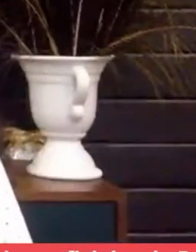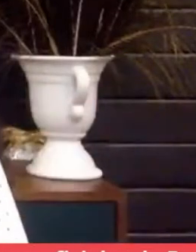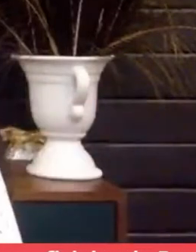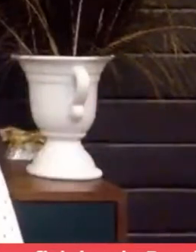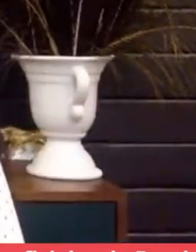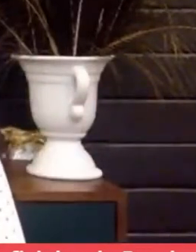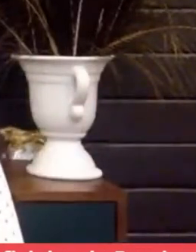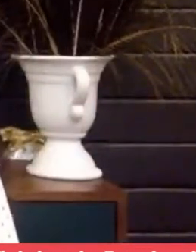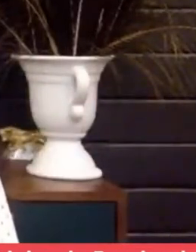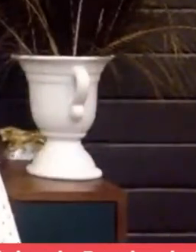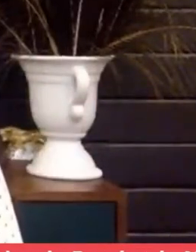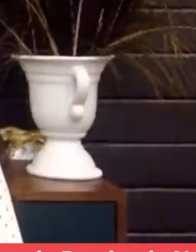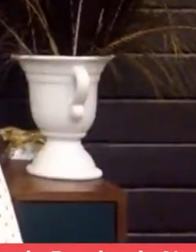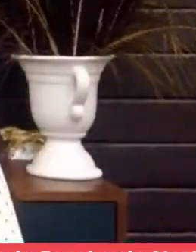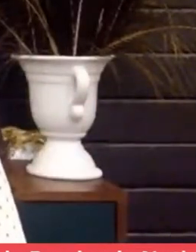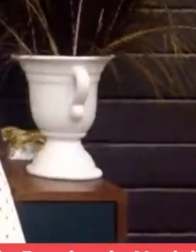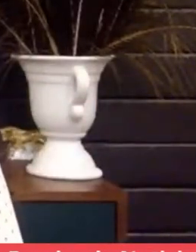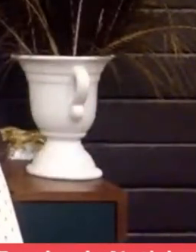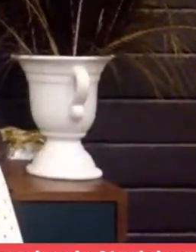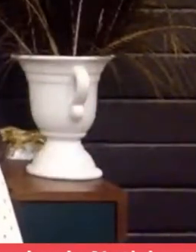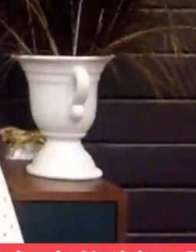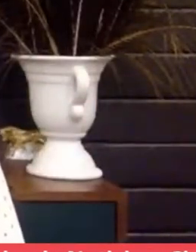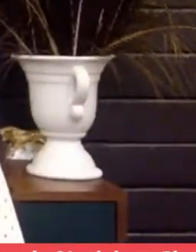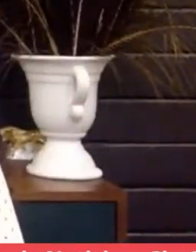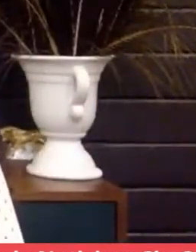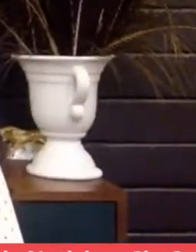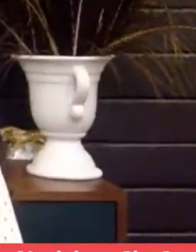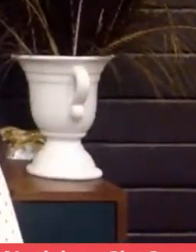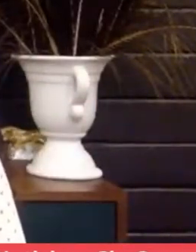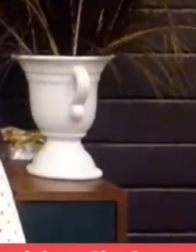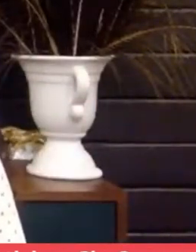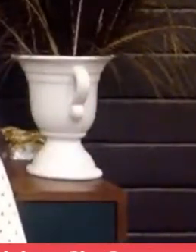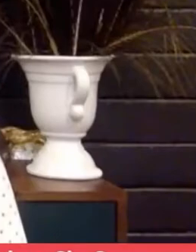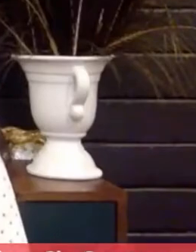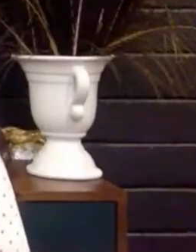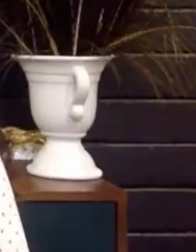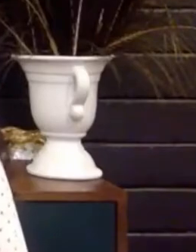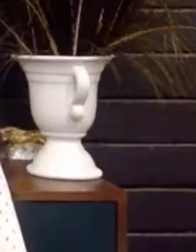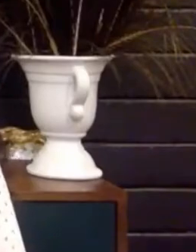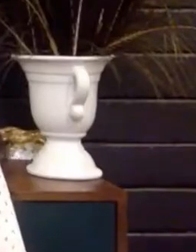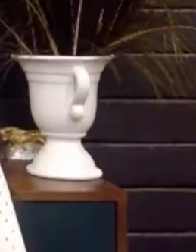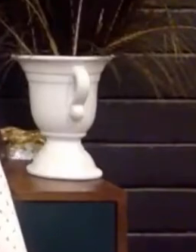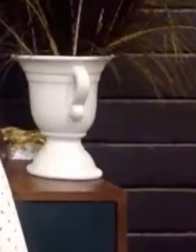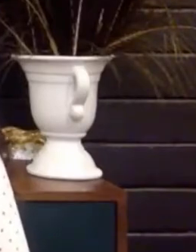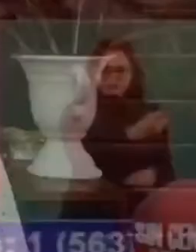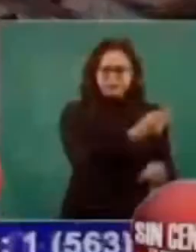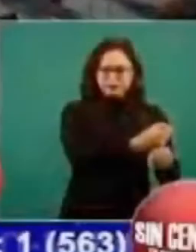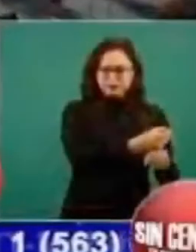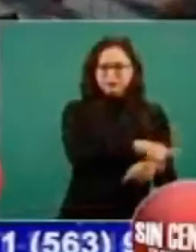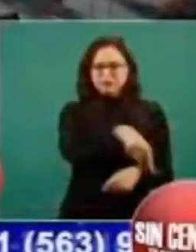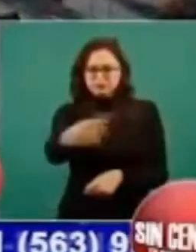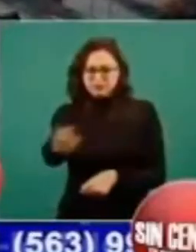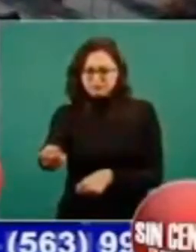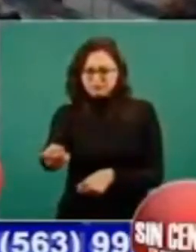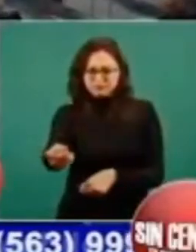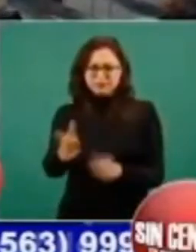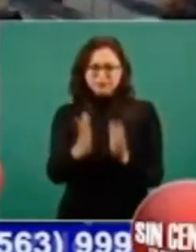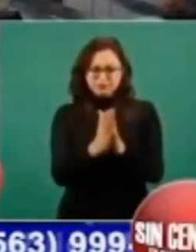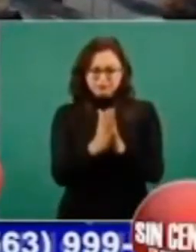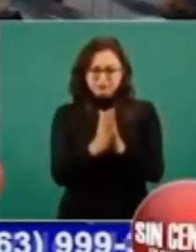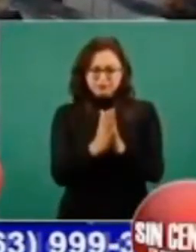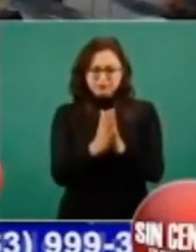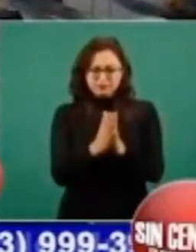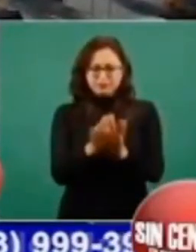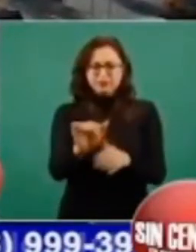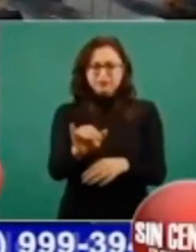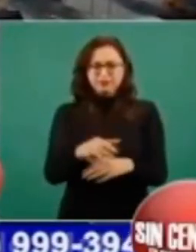esta rendición de información, se habló sobre los derechos. Los derechos no pueden ser consultados.